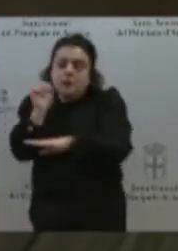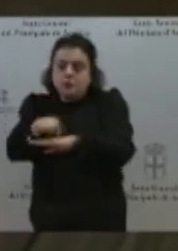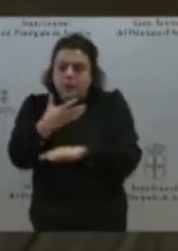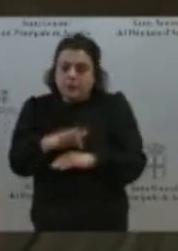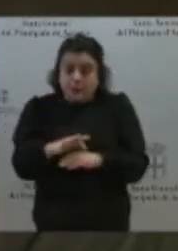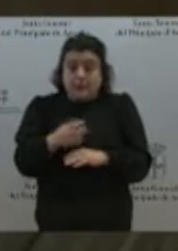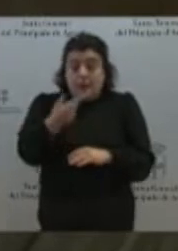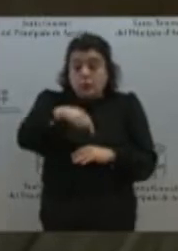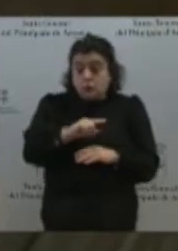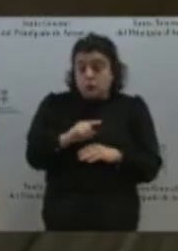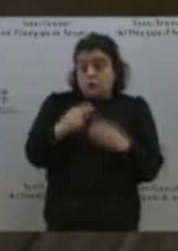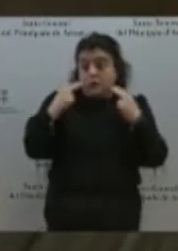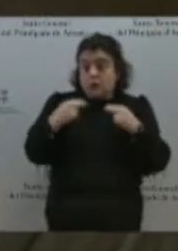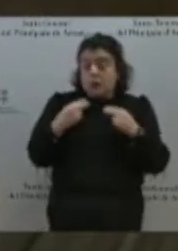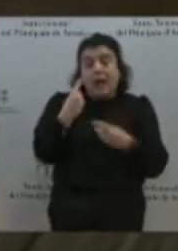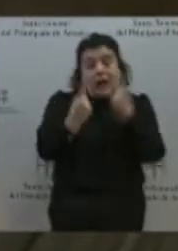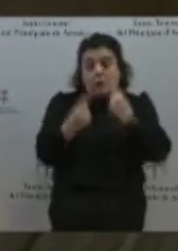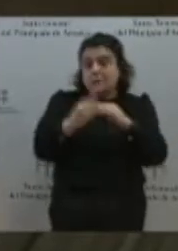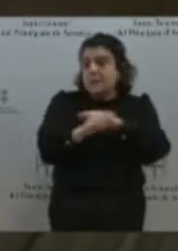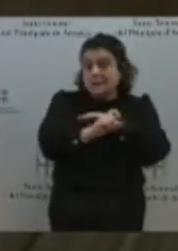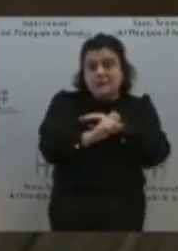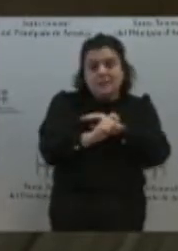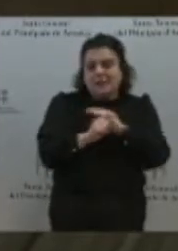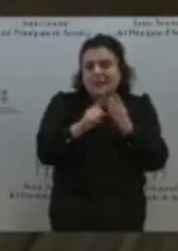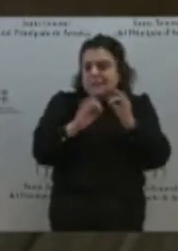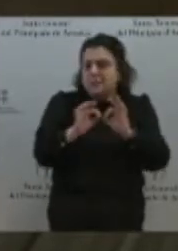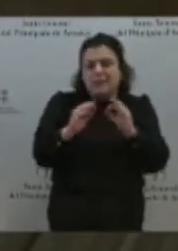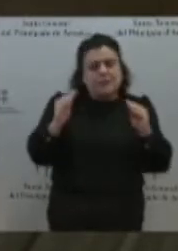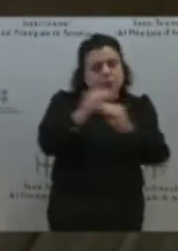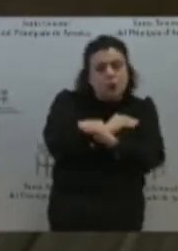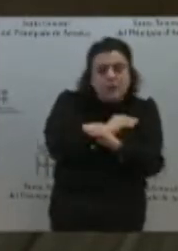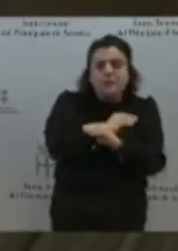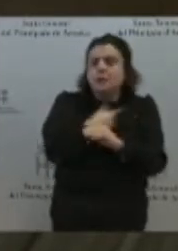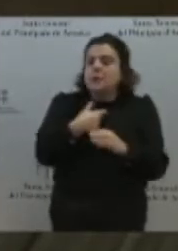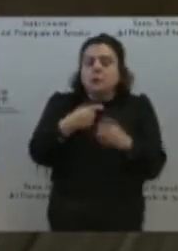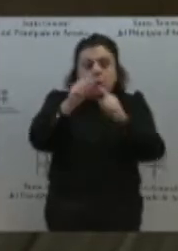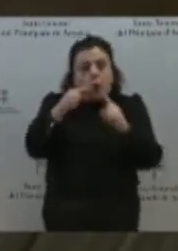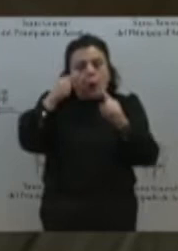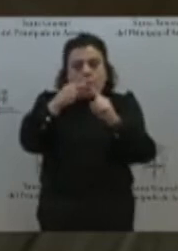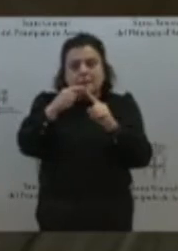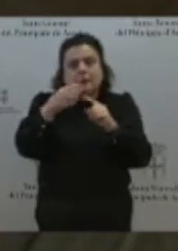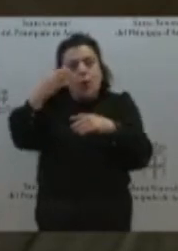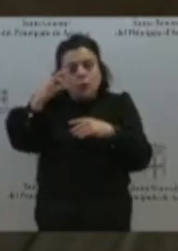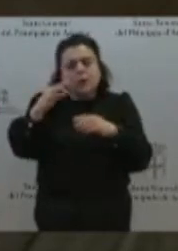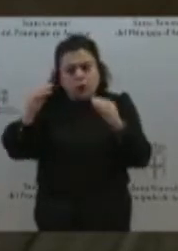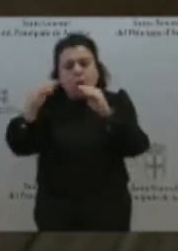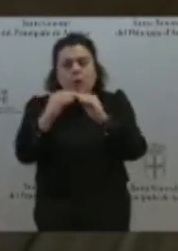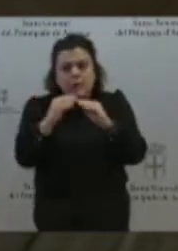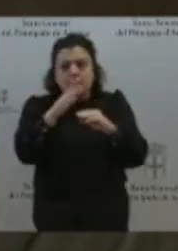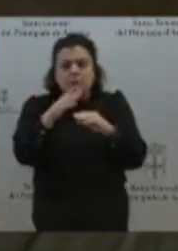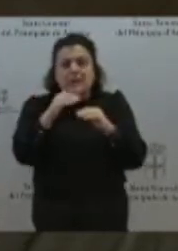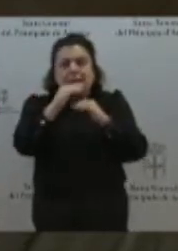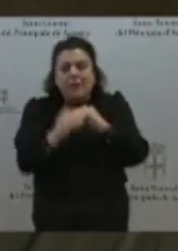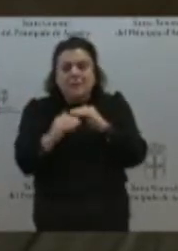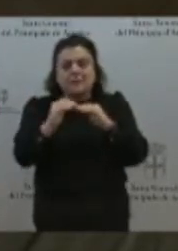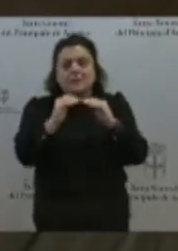concretas, pero estoy convencida de que compartimos un idéntico objetivo, en este caso el de combatir la desigualdad social, garantizar que cualquier persona viva dignamente y que no